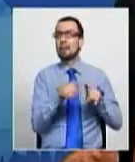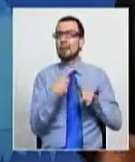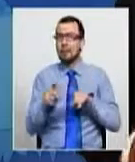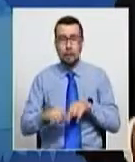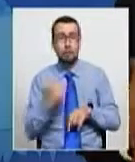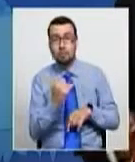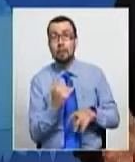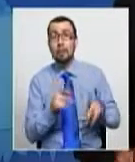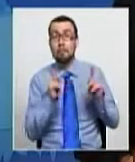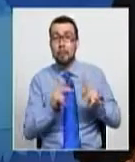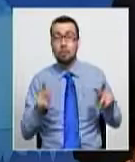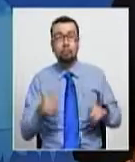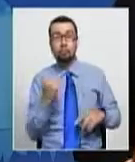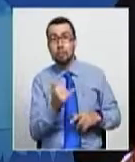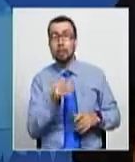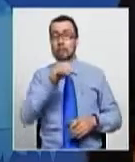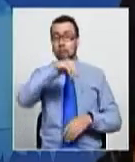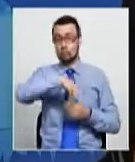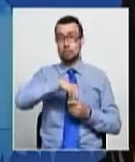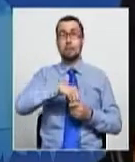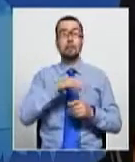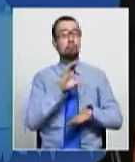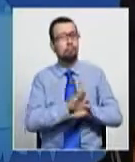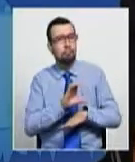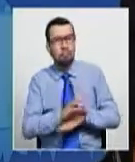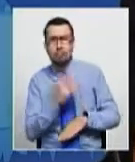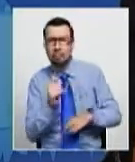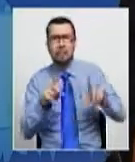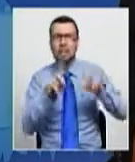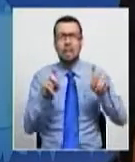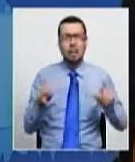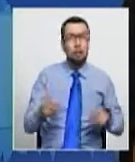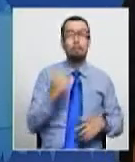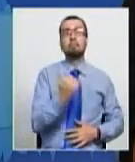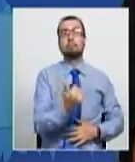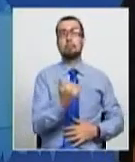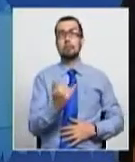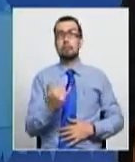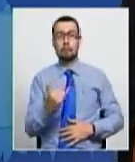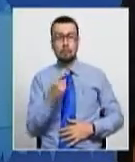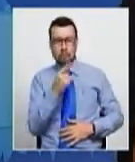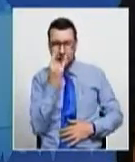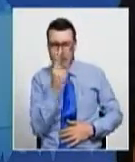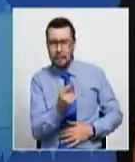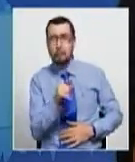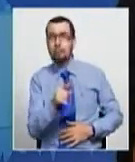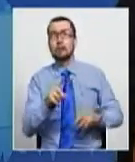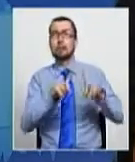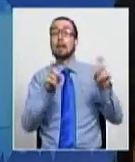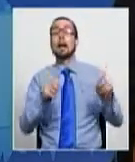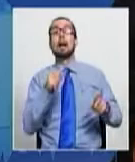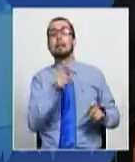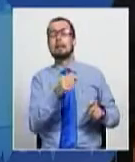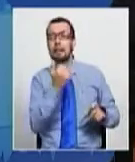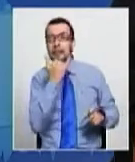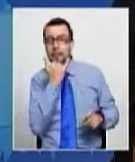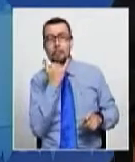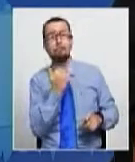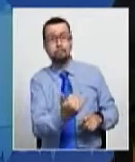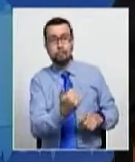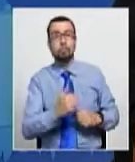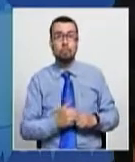personas con ciudadanos con expertos en estos temas y dar un cubrimiento especial a lo que está pasando